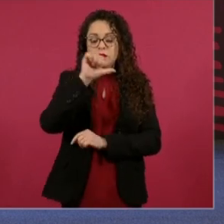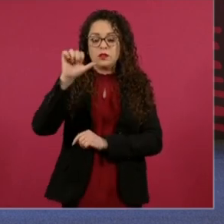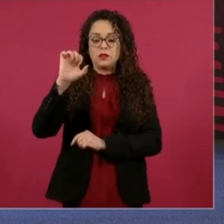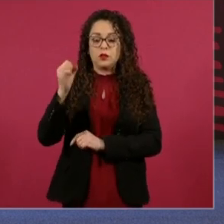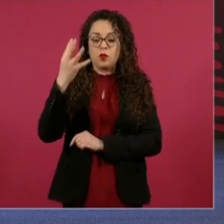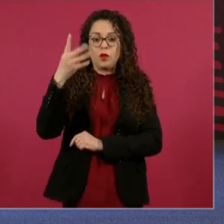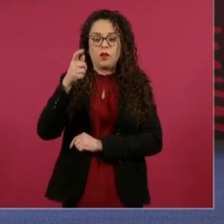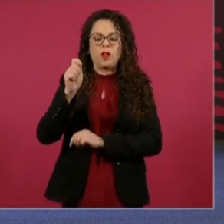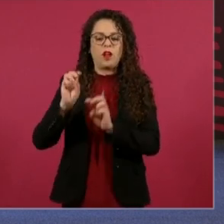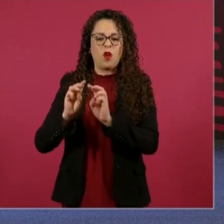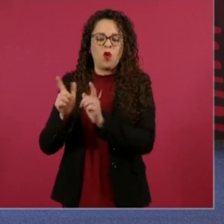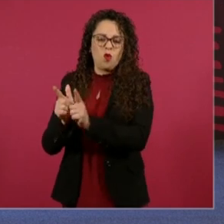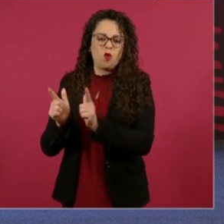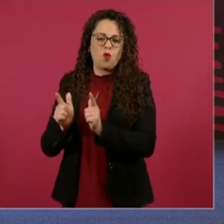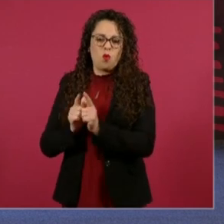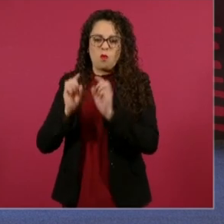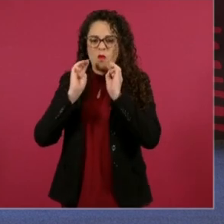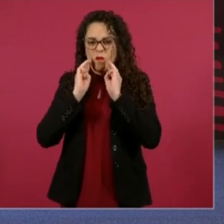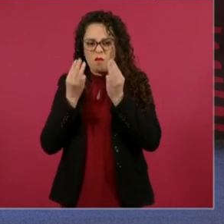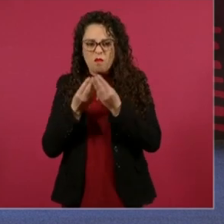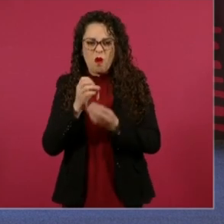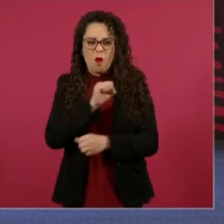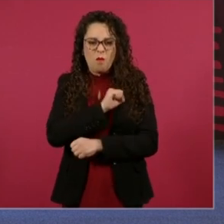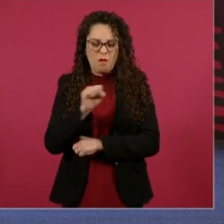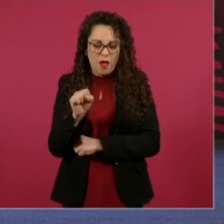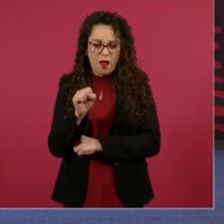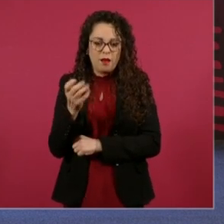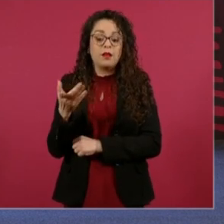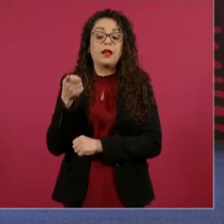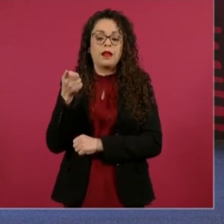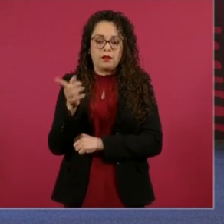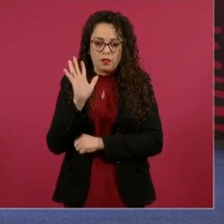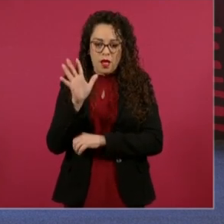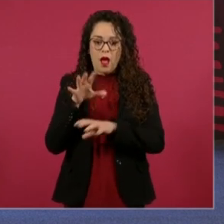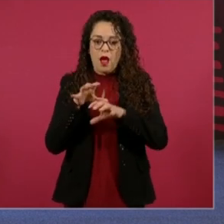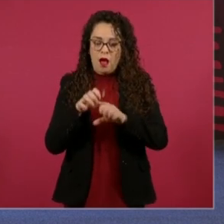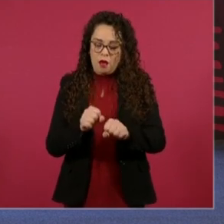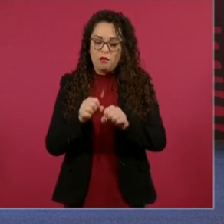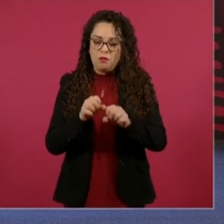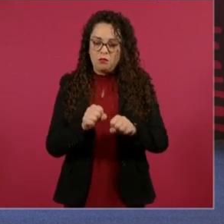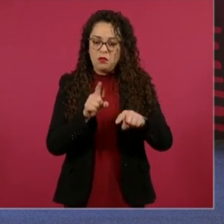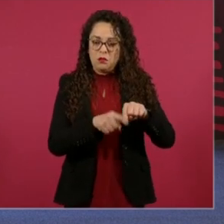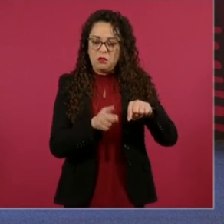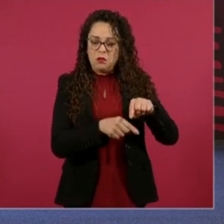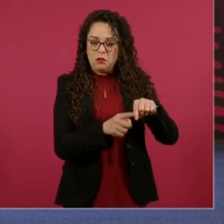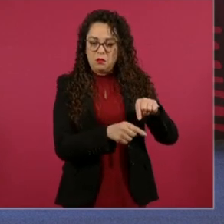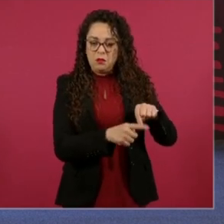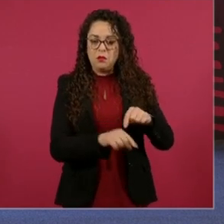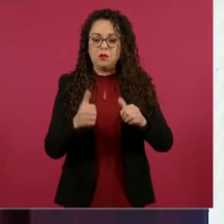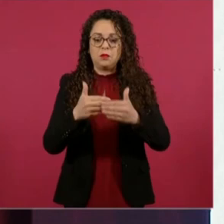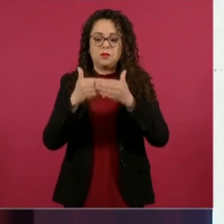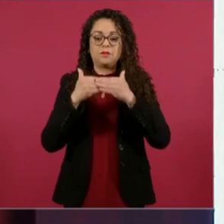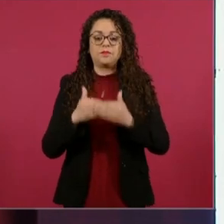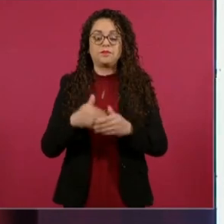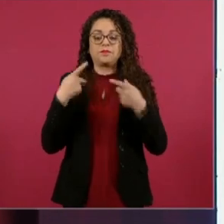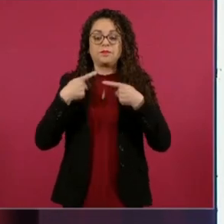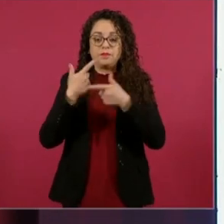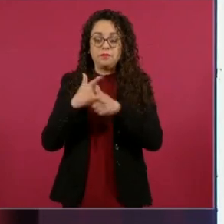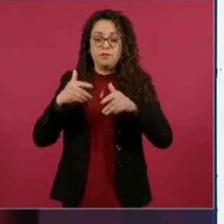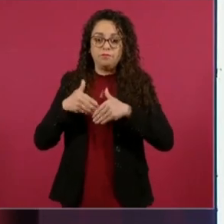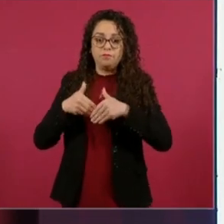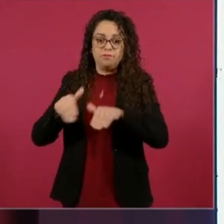y 2.942 víctimas liberadas. Insisto en el trabajo de la coordinación con las